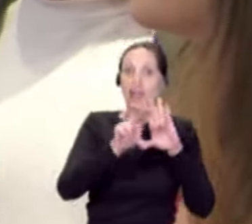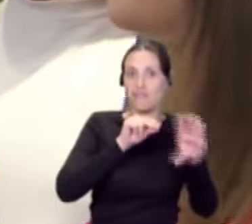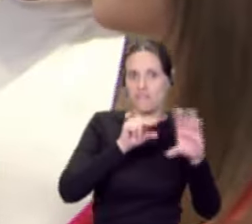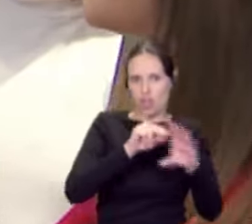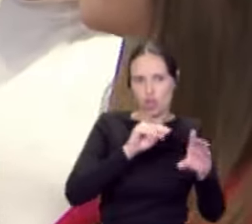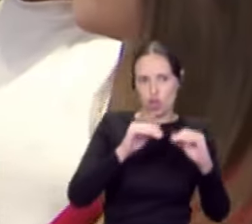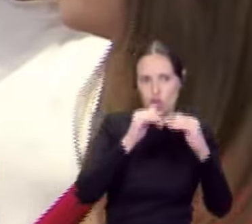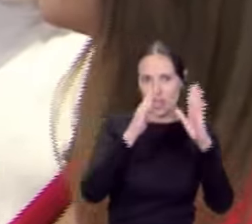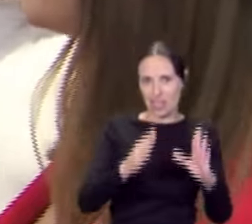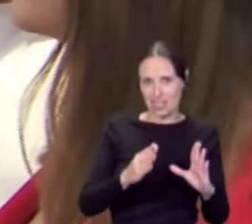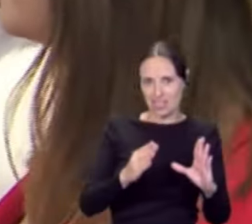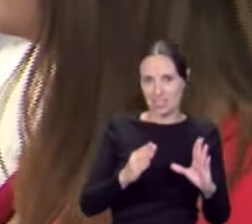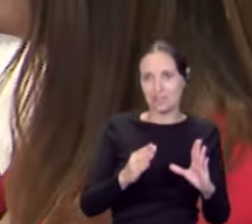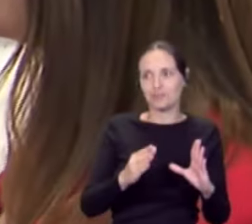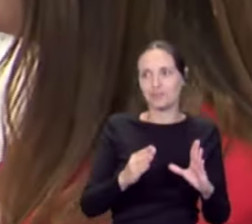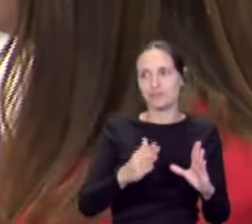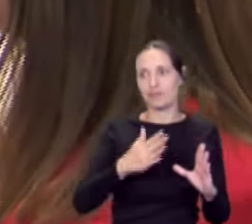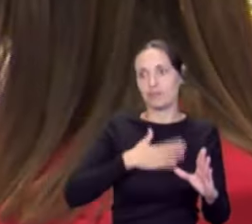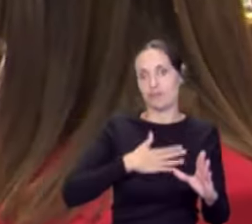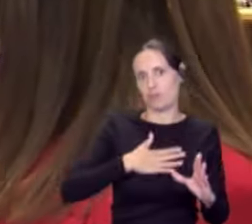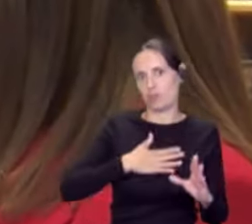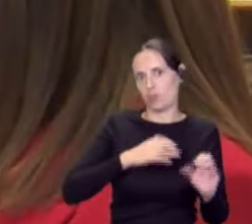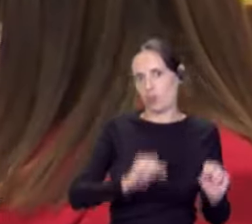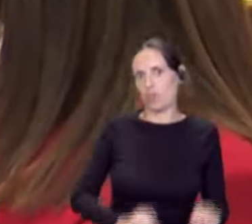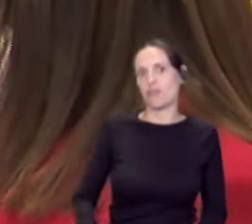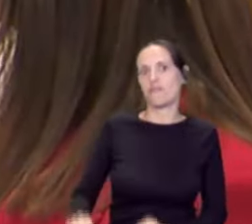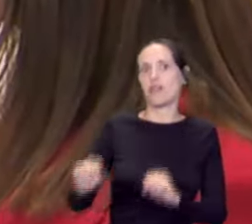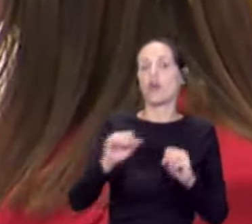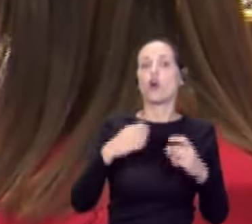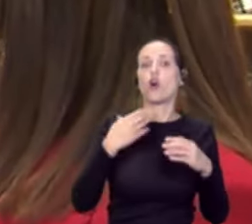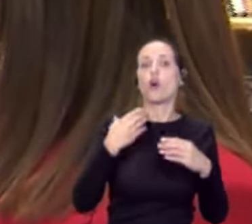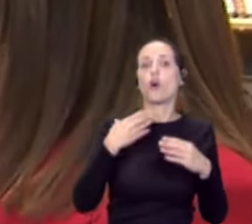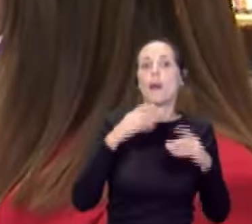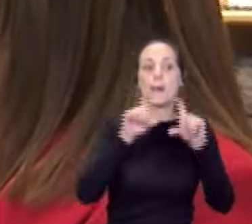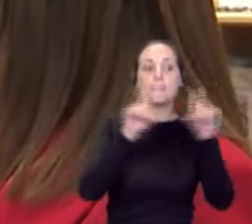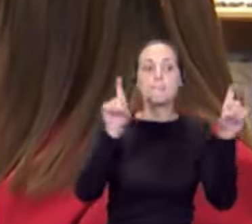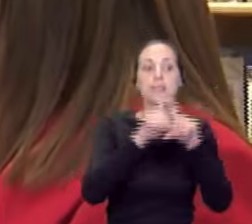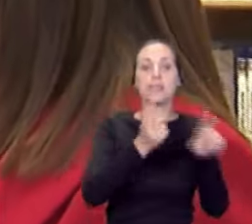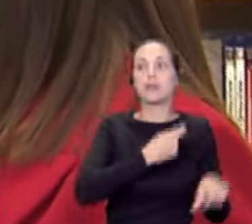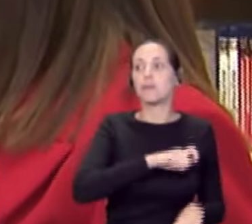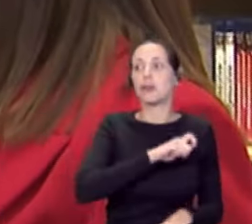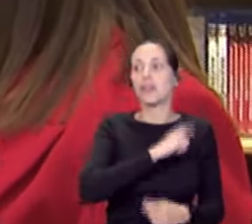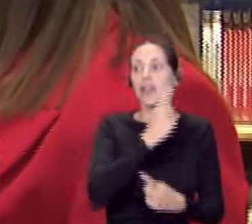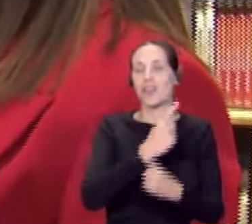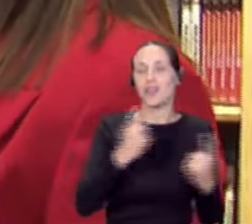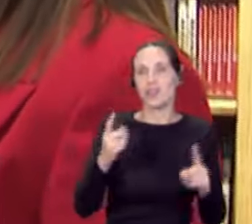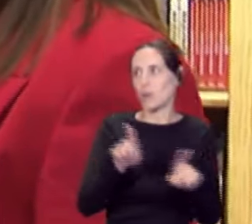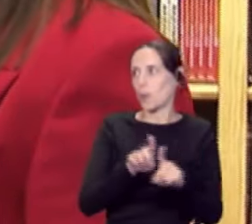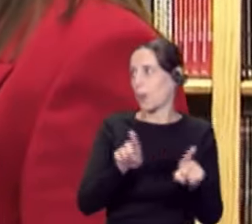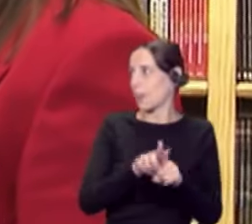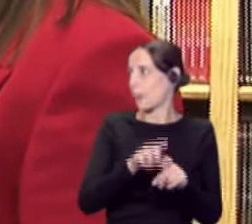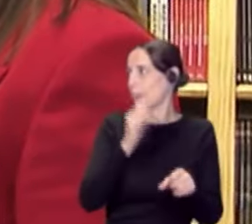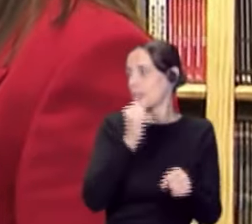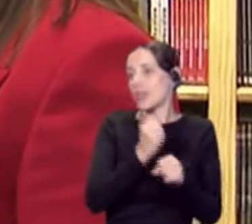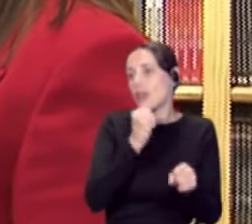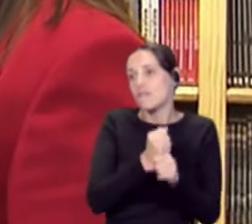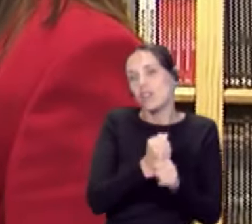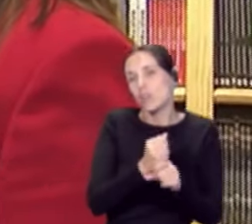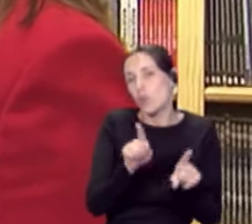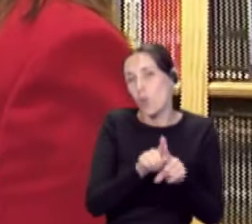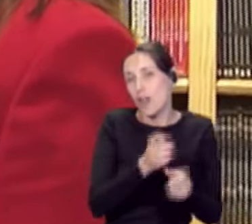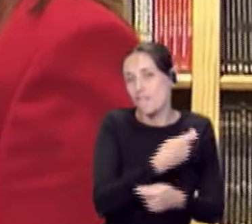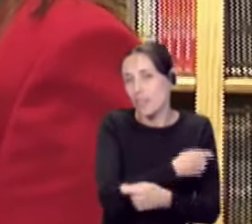soporte que nosotros estamos defendiendo aquí, ¿no? Hay algunas compañías en España que están haciendo una labor de difundir ese cine que no encuentras